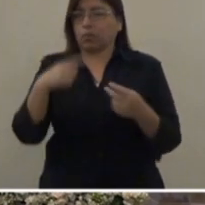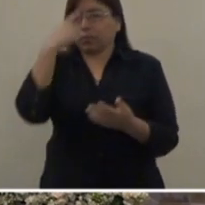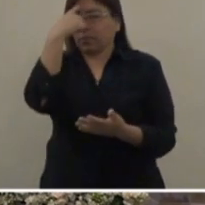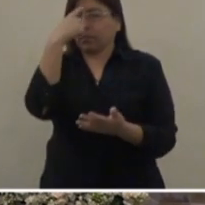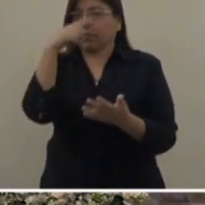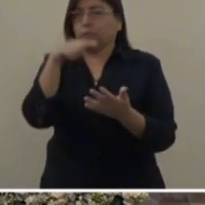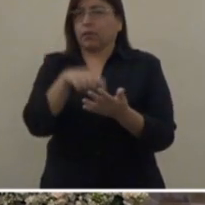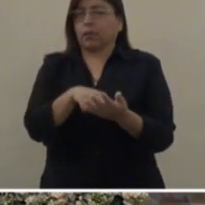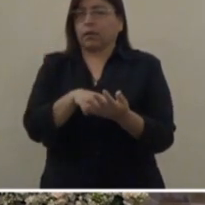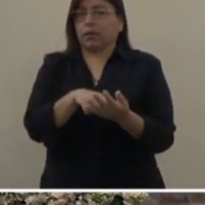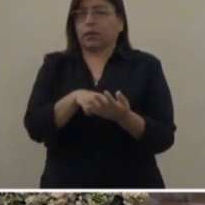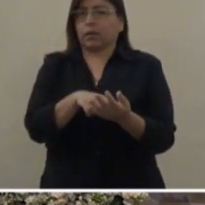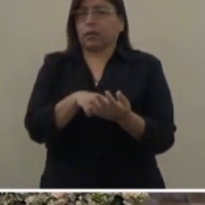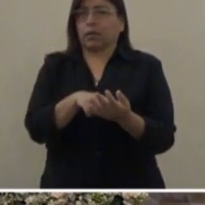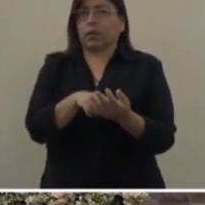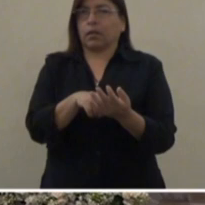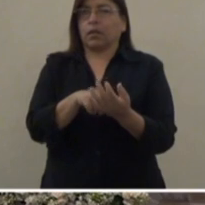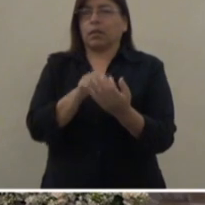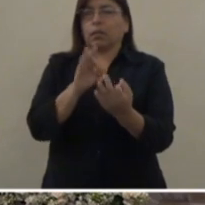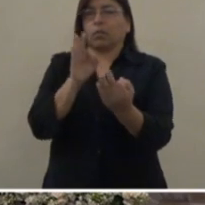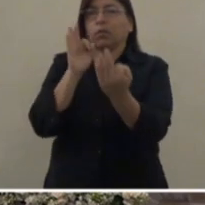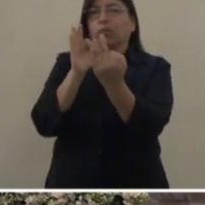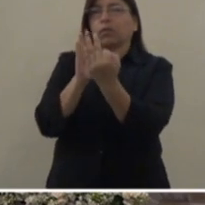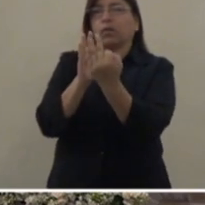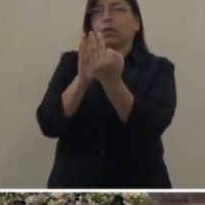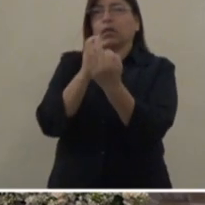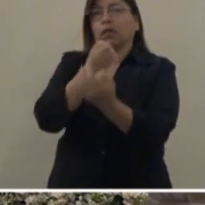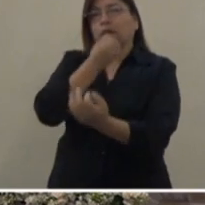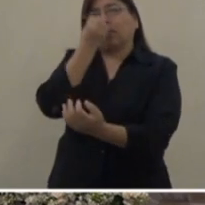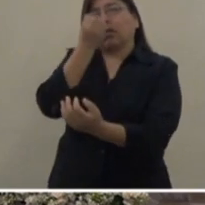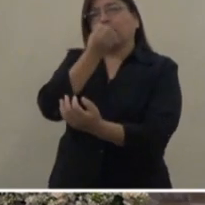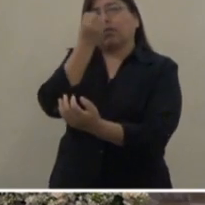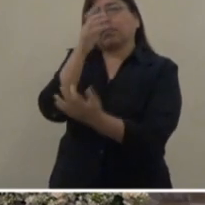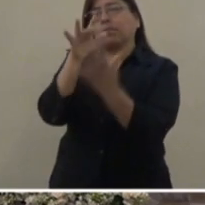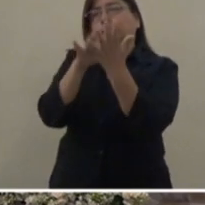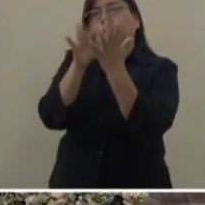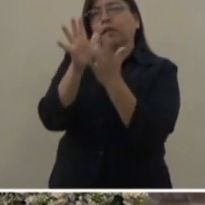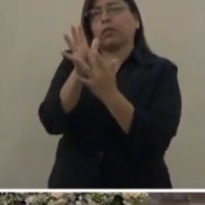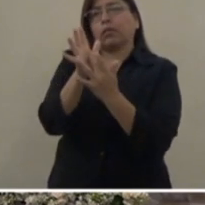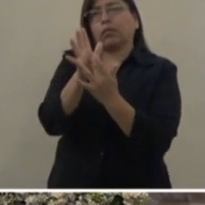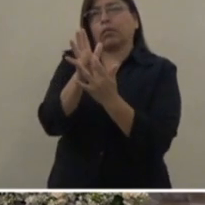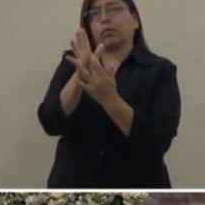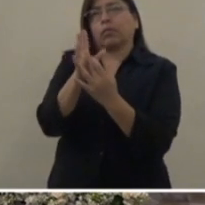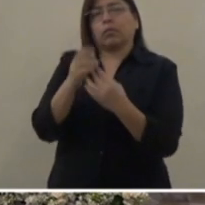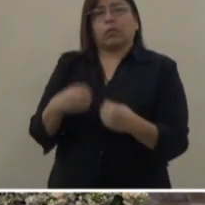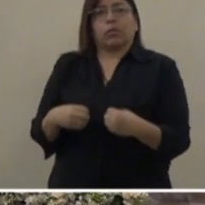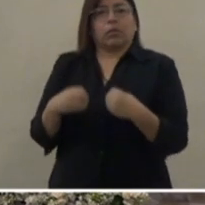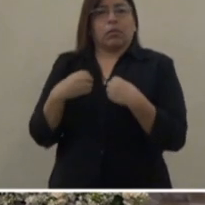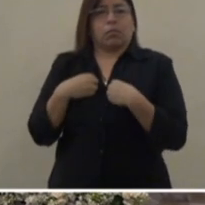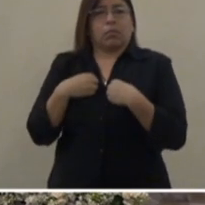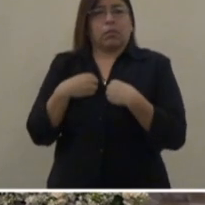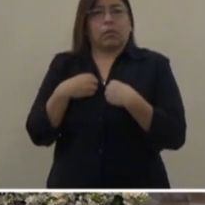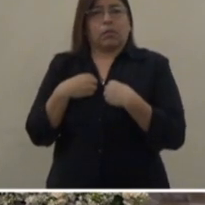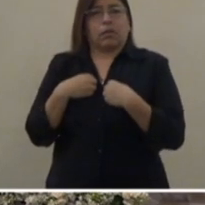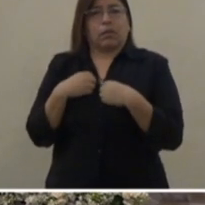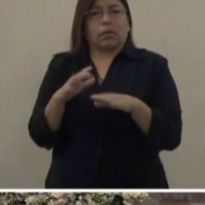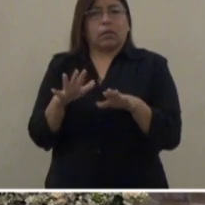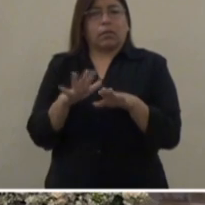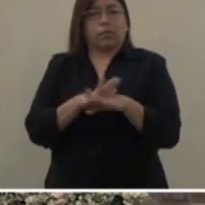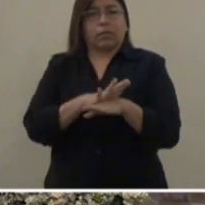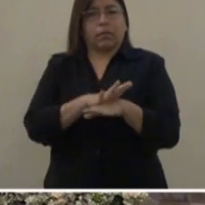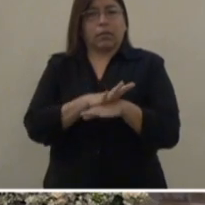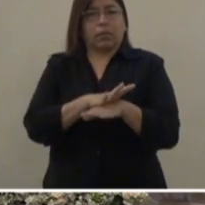se pone frente a Jesús, su vida cambia. Me gustó mucho oír hoy